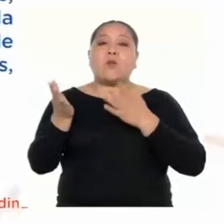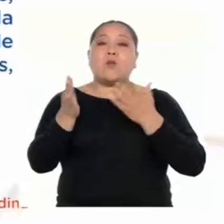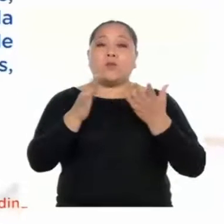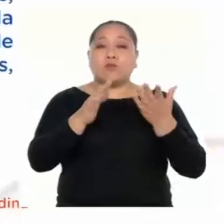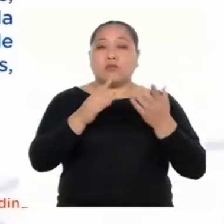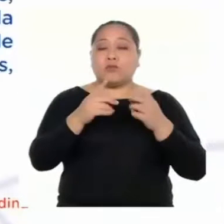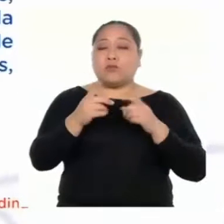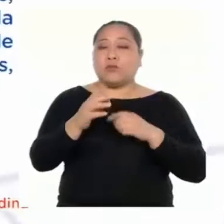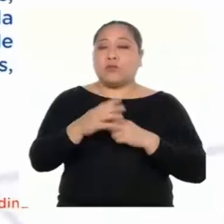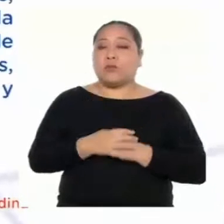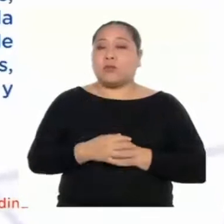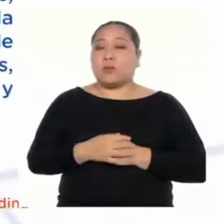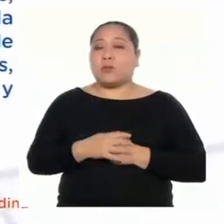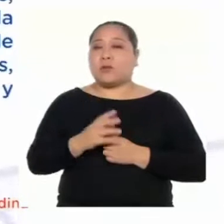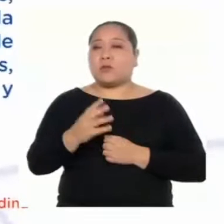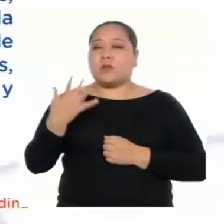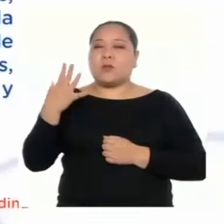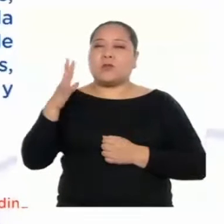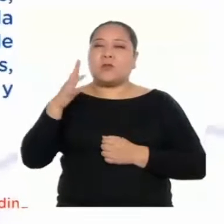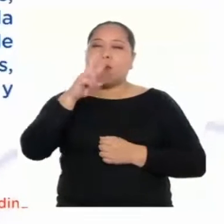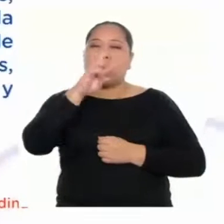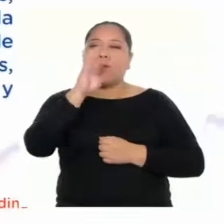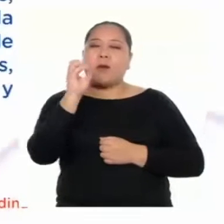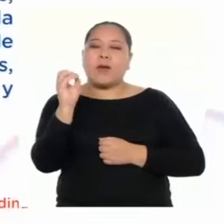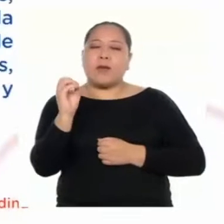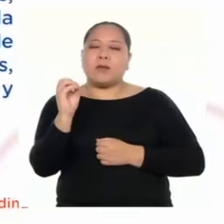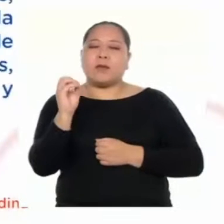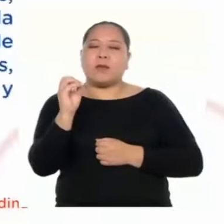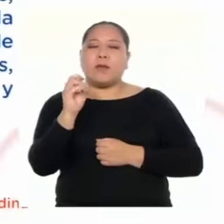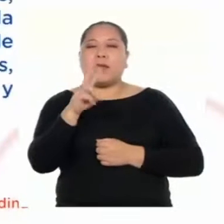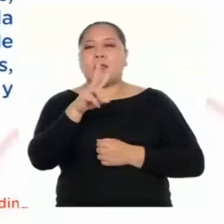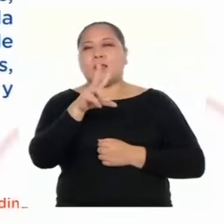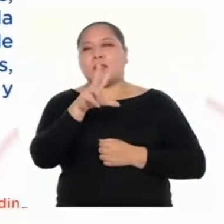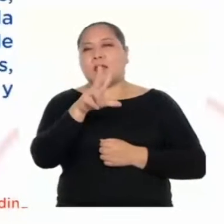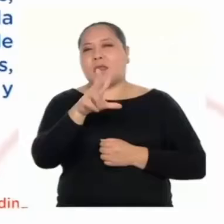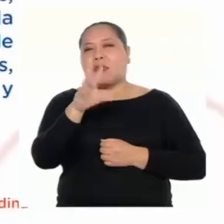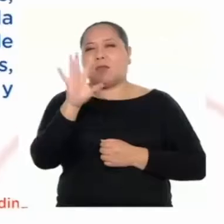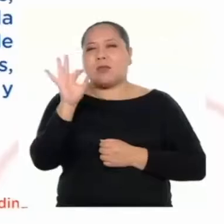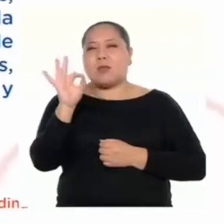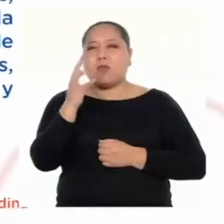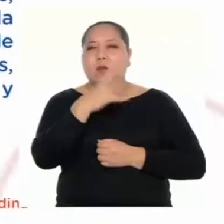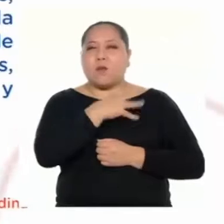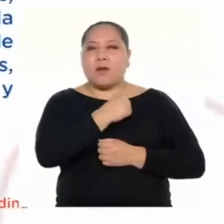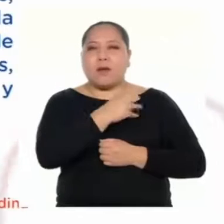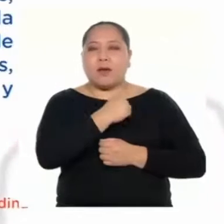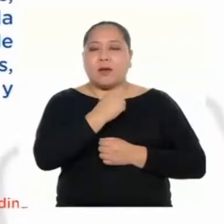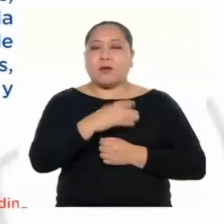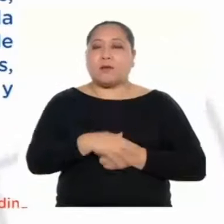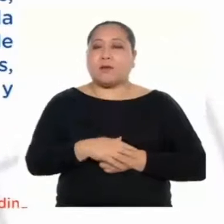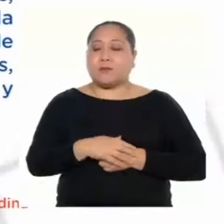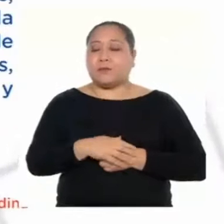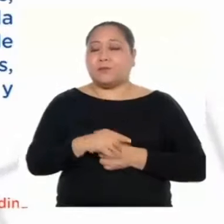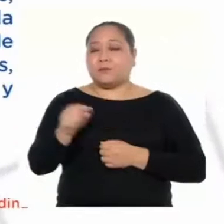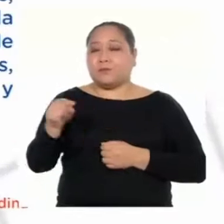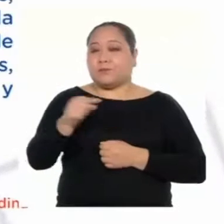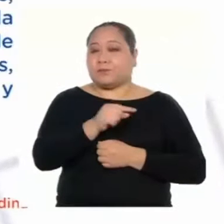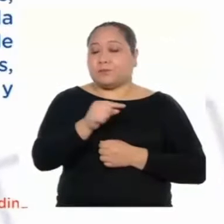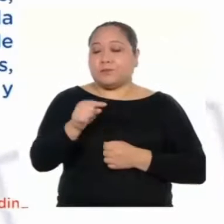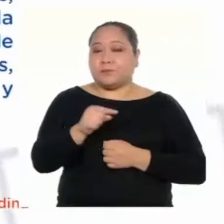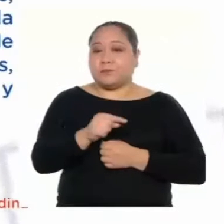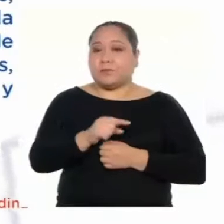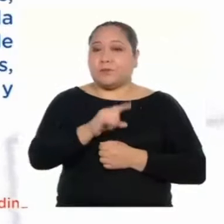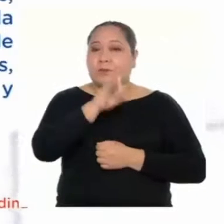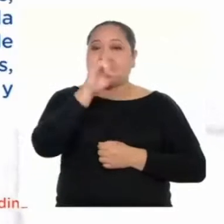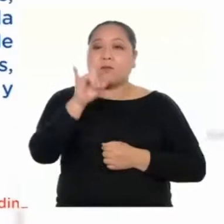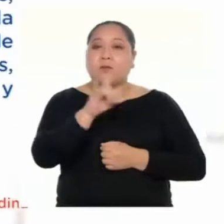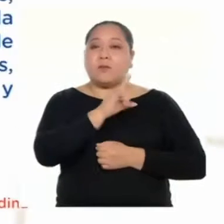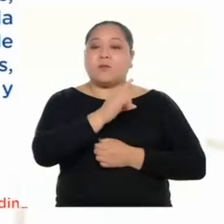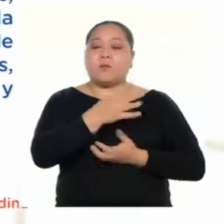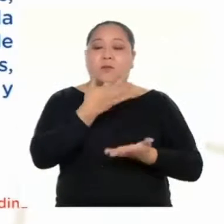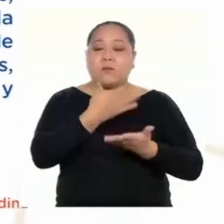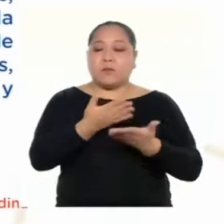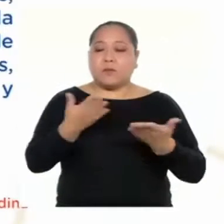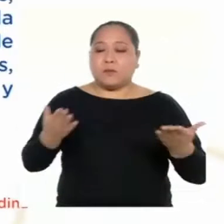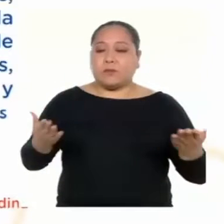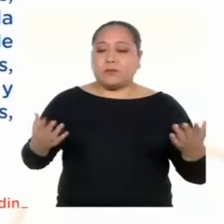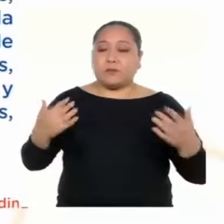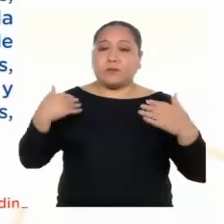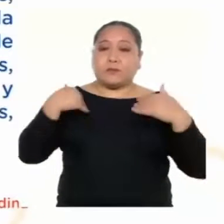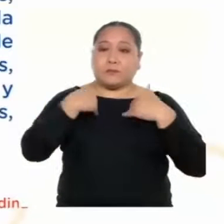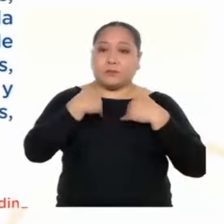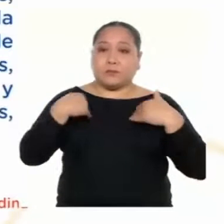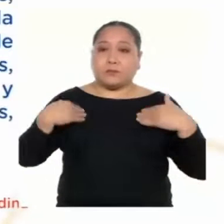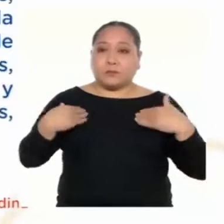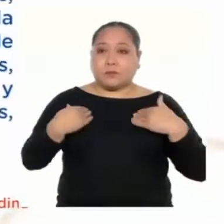edades se encontraban entre los 20 y 39 años. En sus ritos incluían el uso de objetos